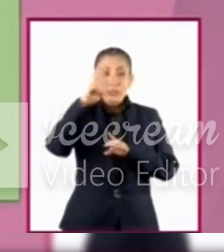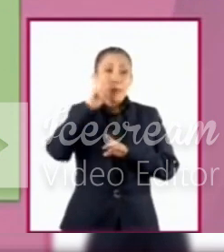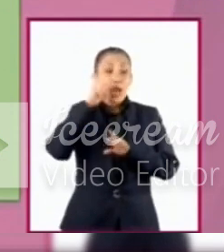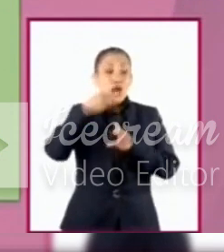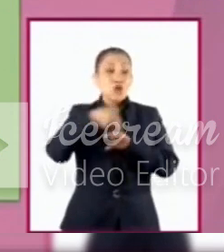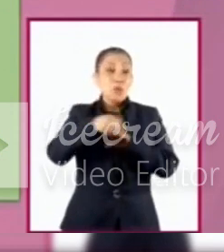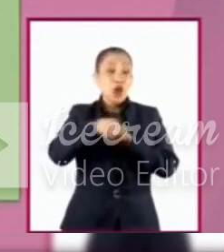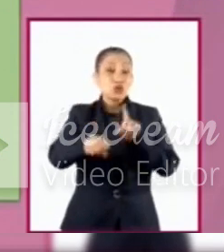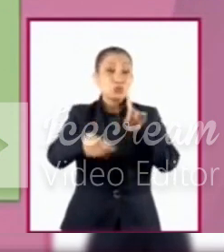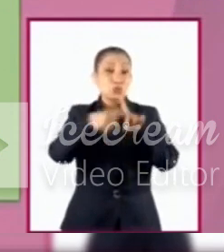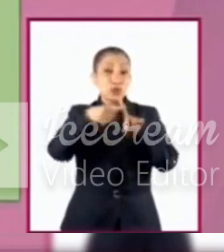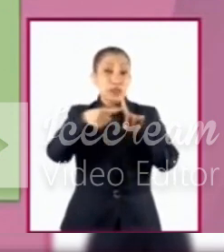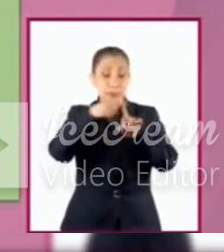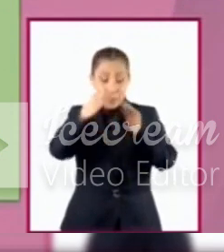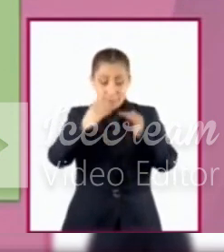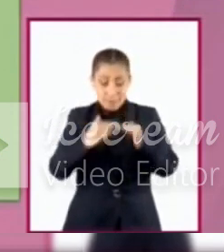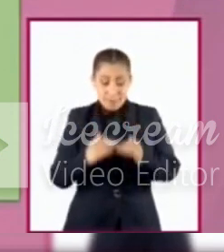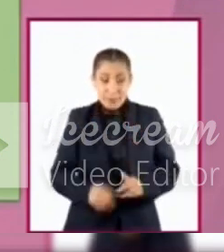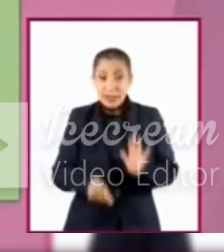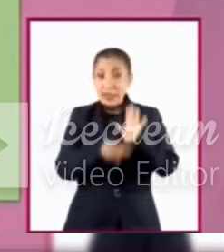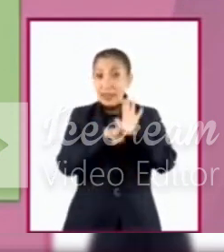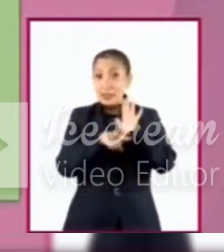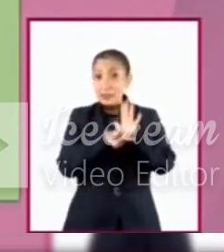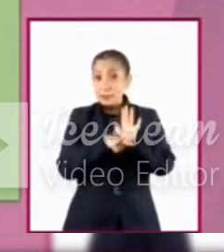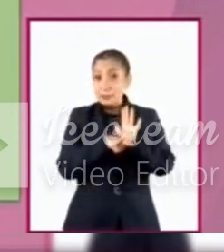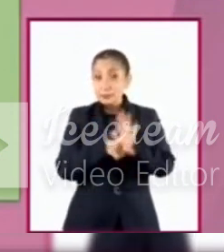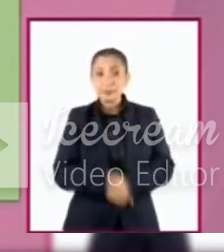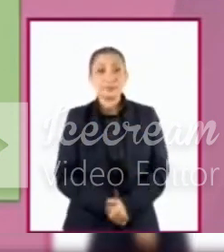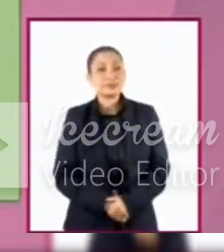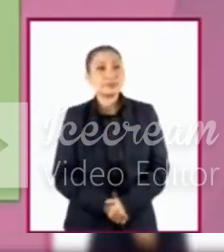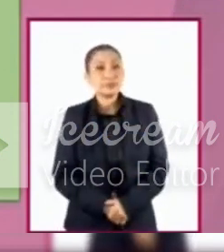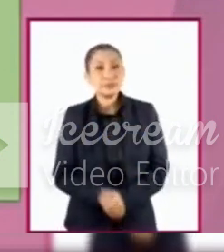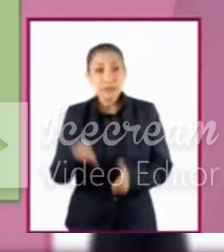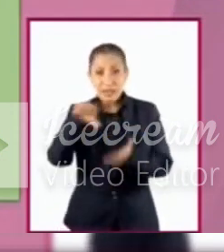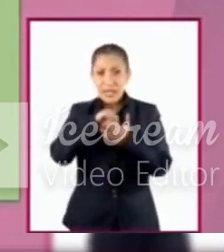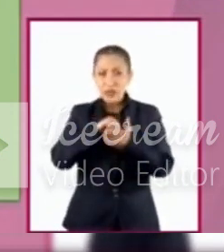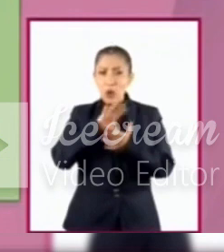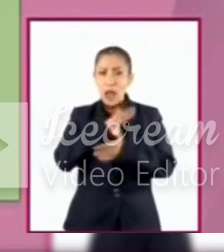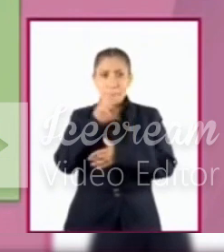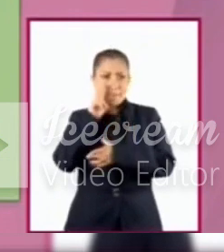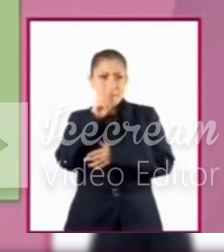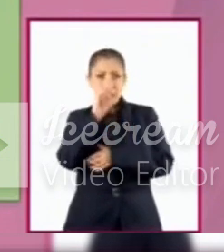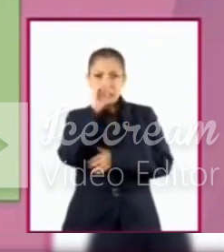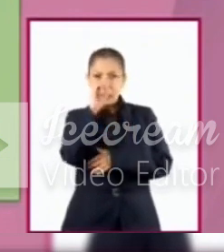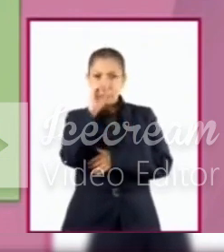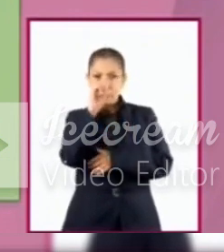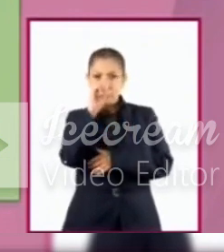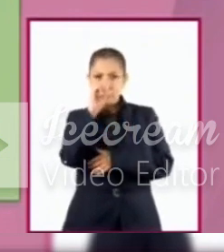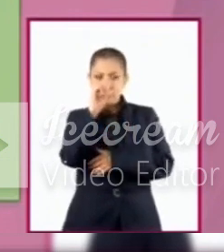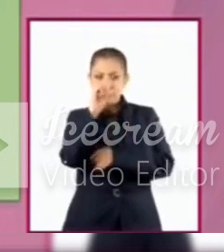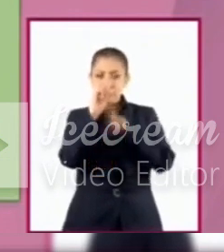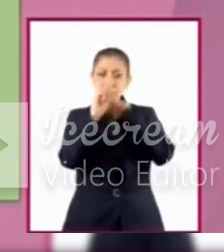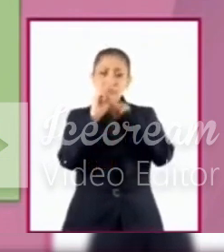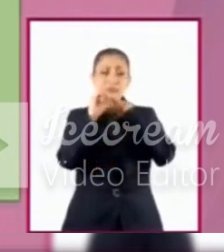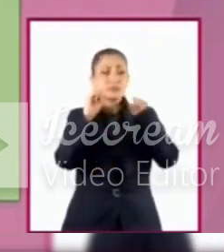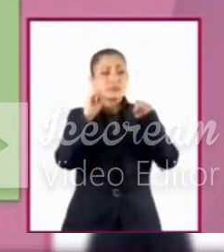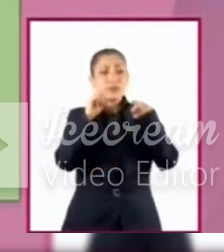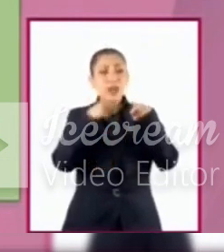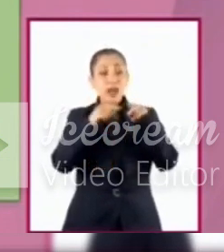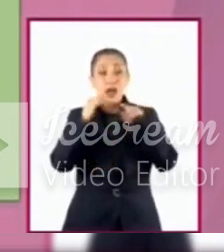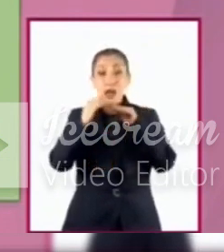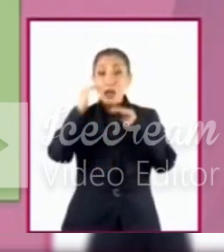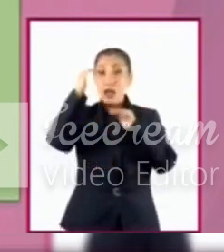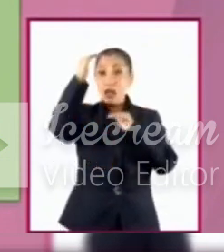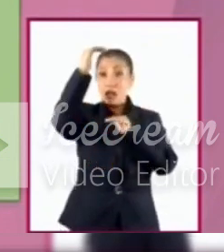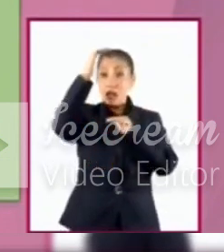aparecen números positivos y números negativos. En el centro se encuentra el cero. En este caso, la